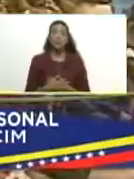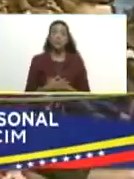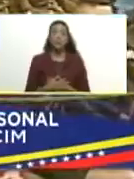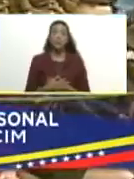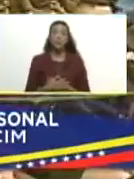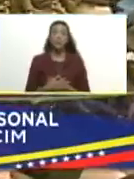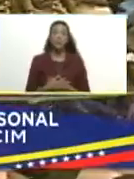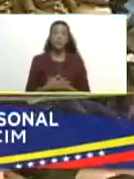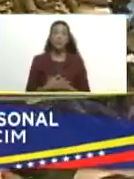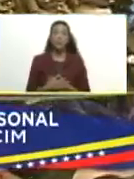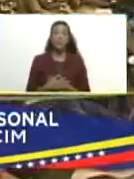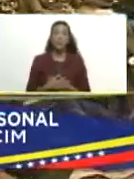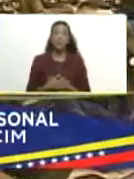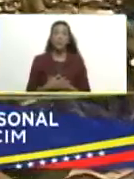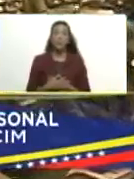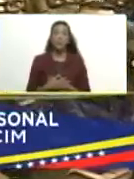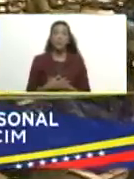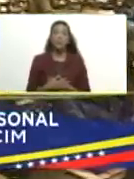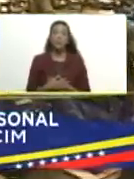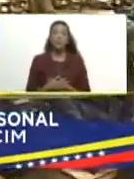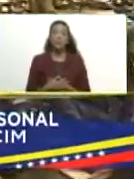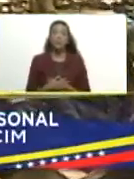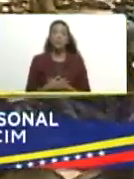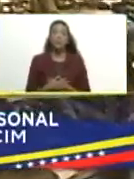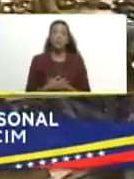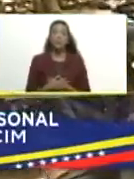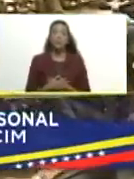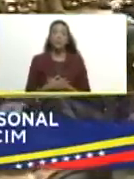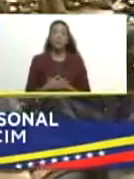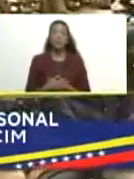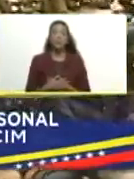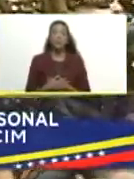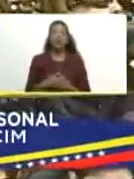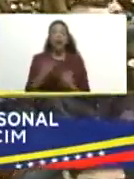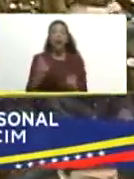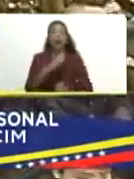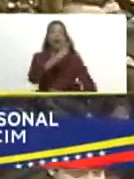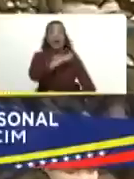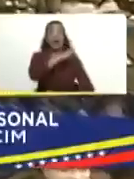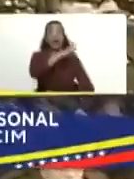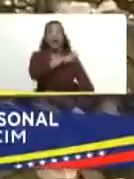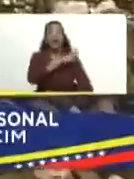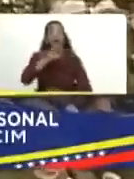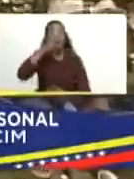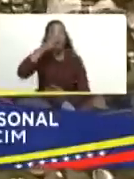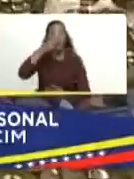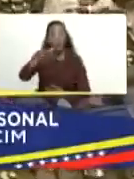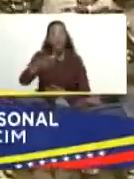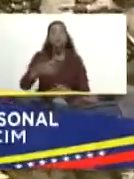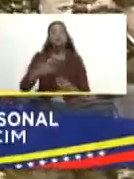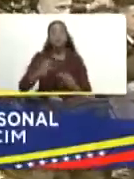izquierda. De frente. Mar. A la jerarquía de sargento supervisor.